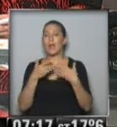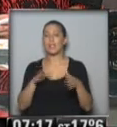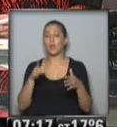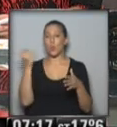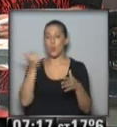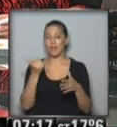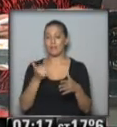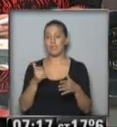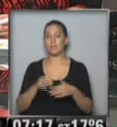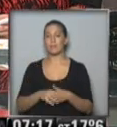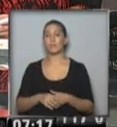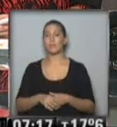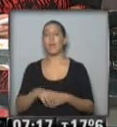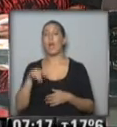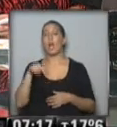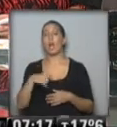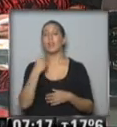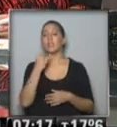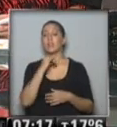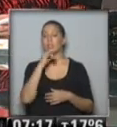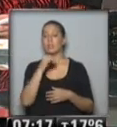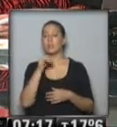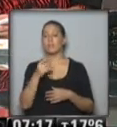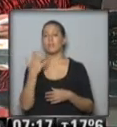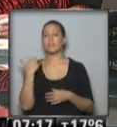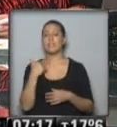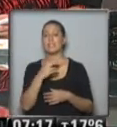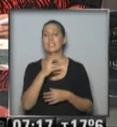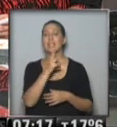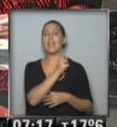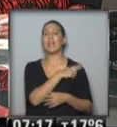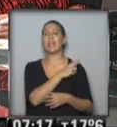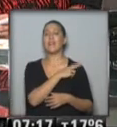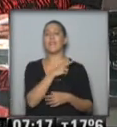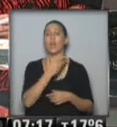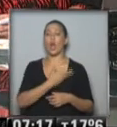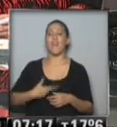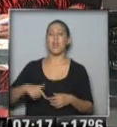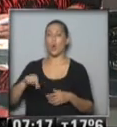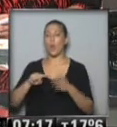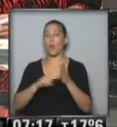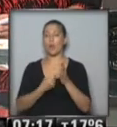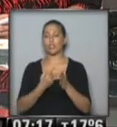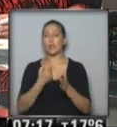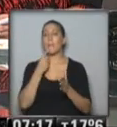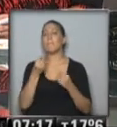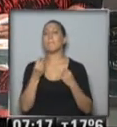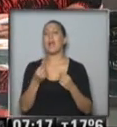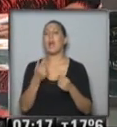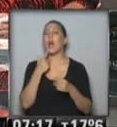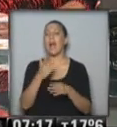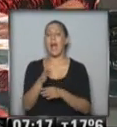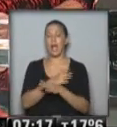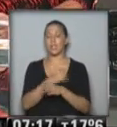Vamos a conocer ahora los detalles que difundió la jefatura del gobierno de la ciudad de Buenos Aires para prevenir daños ante